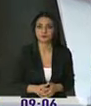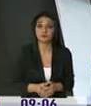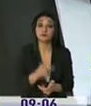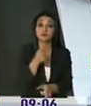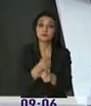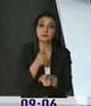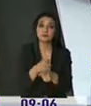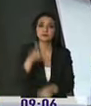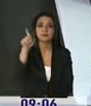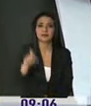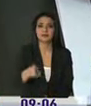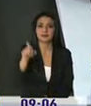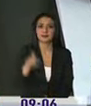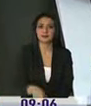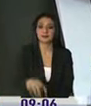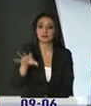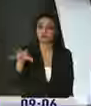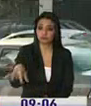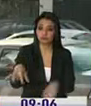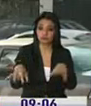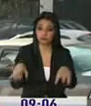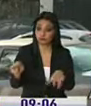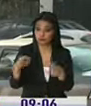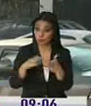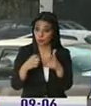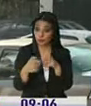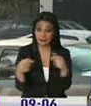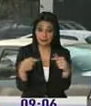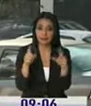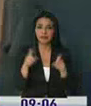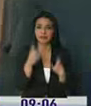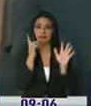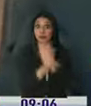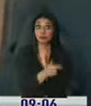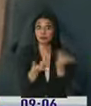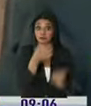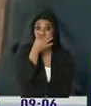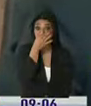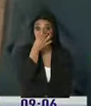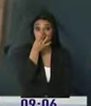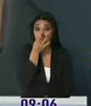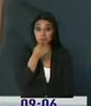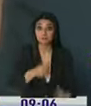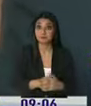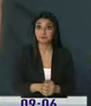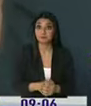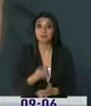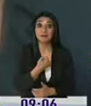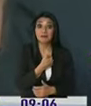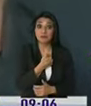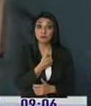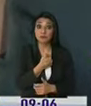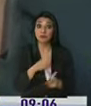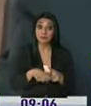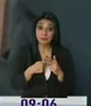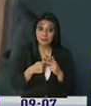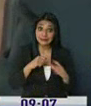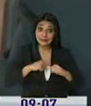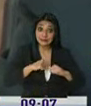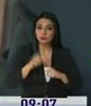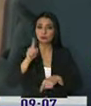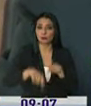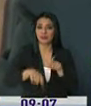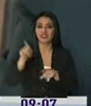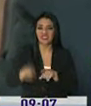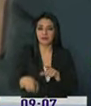es necesario que alguna de las partes en litigio ponga una denuncia. No tiene capacidad para actuar de oficio. Necesariamente tiene